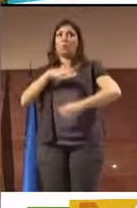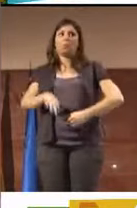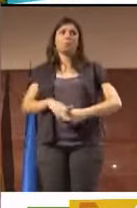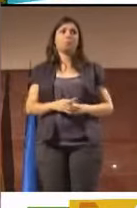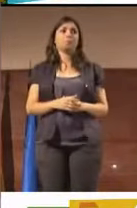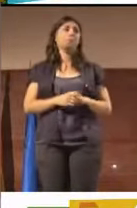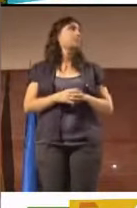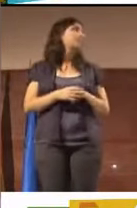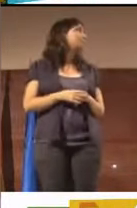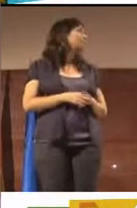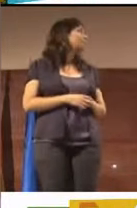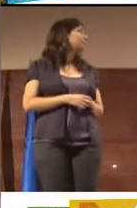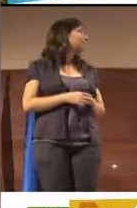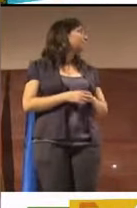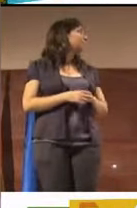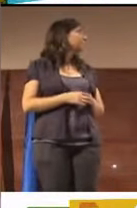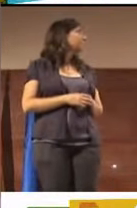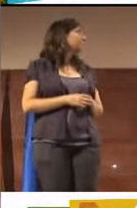Bien,